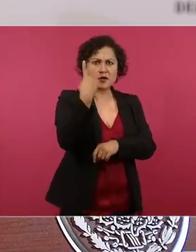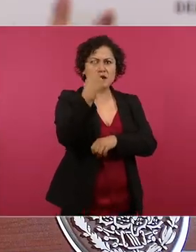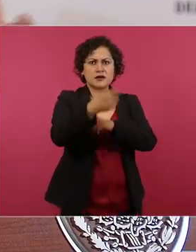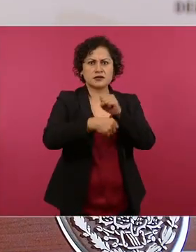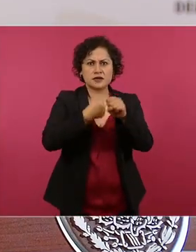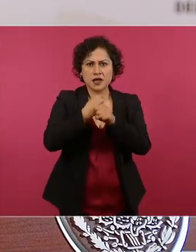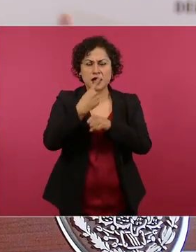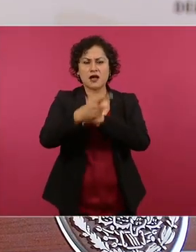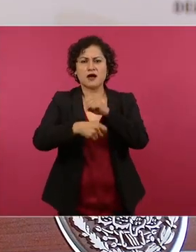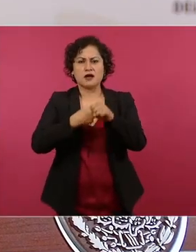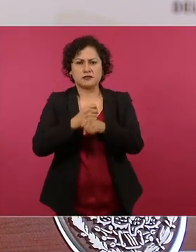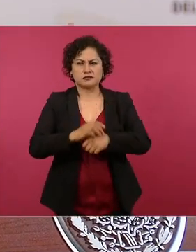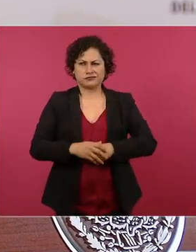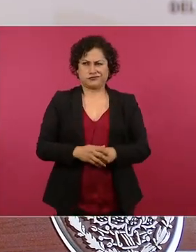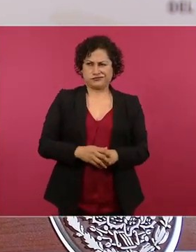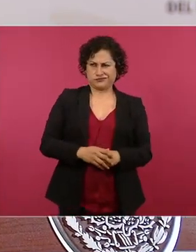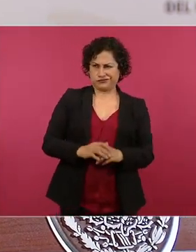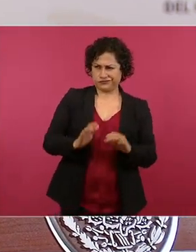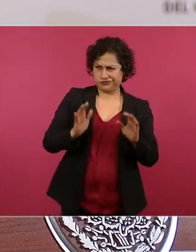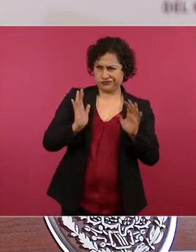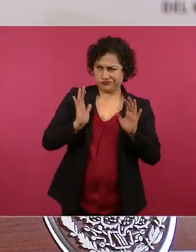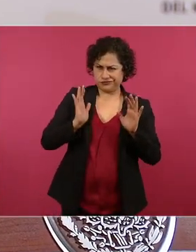como que yo estaba